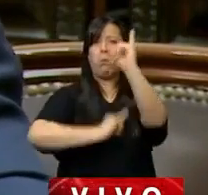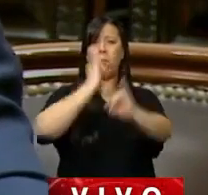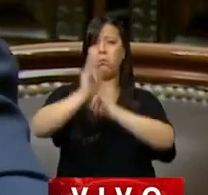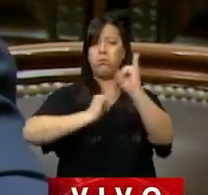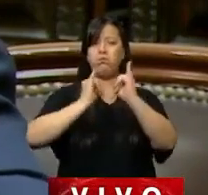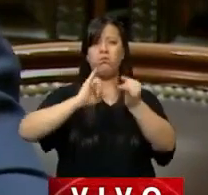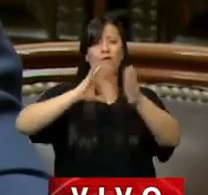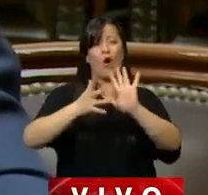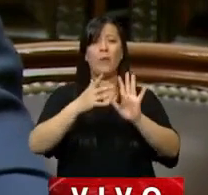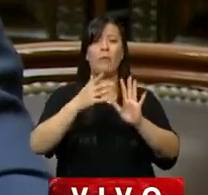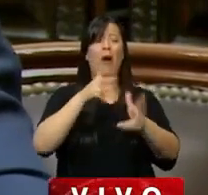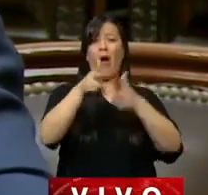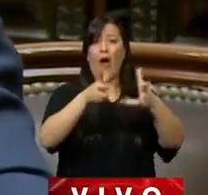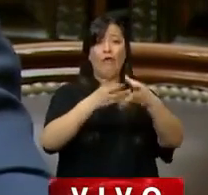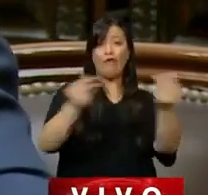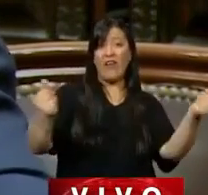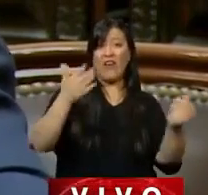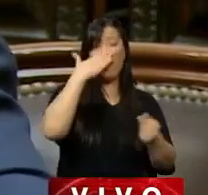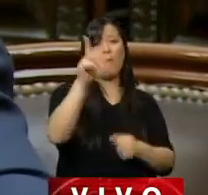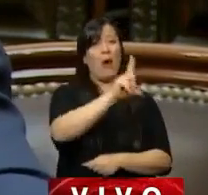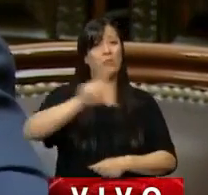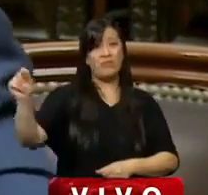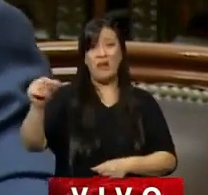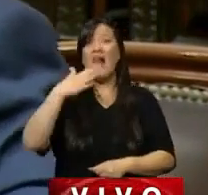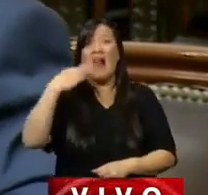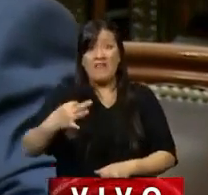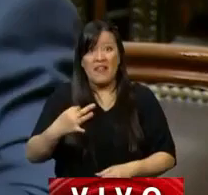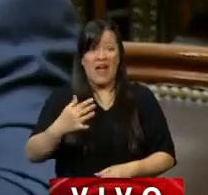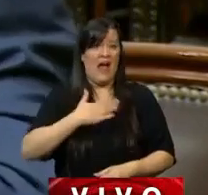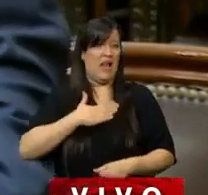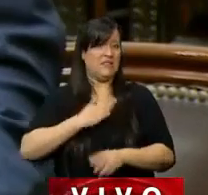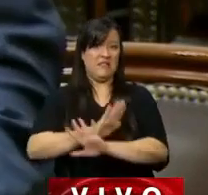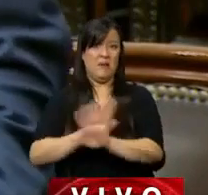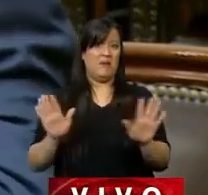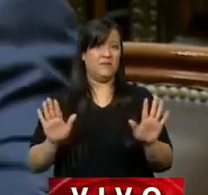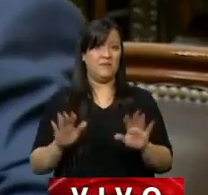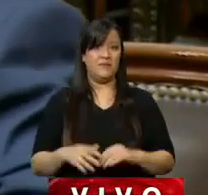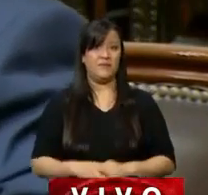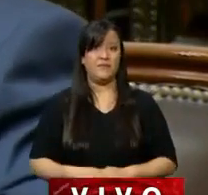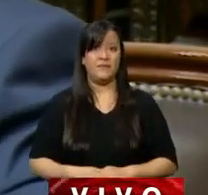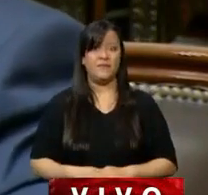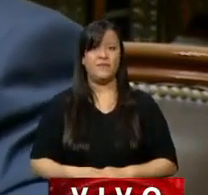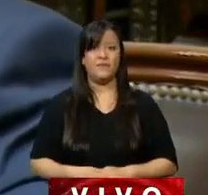actuación y se retira. Realmente lamentable.